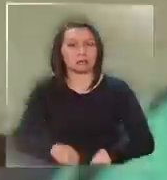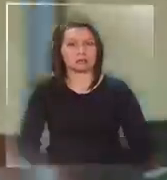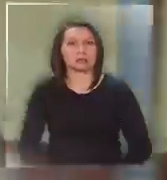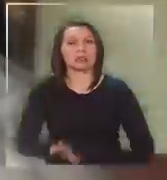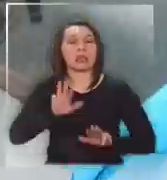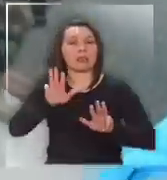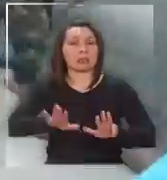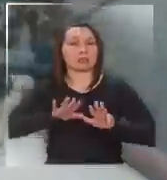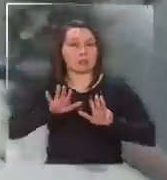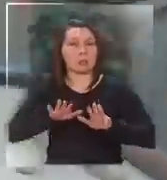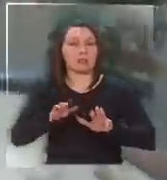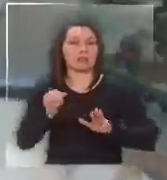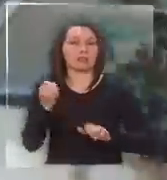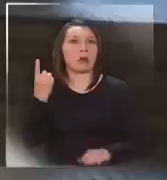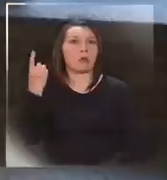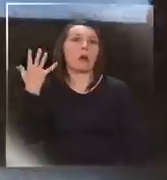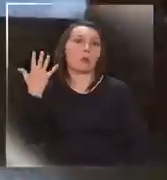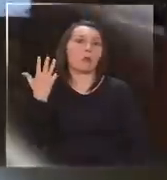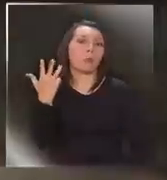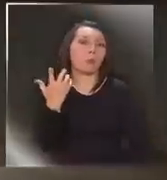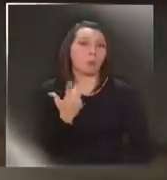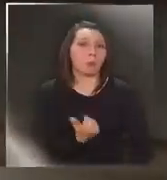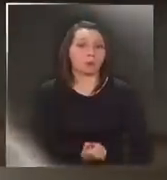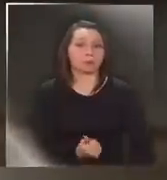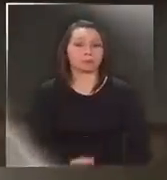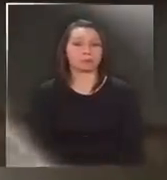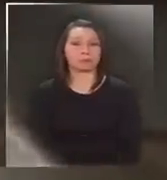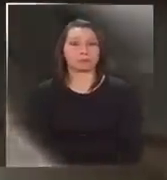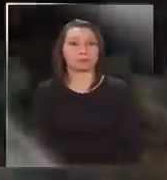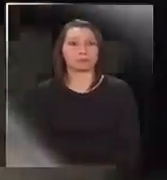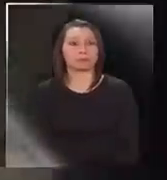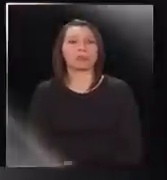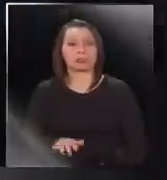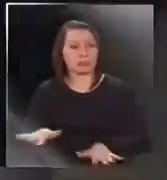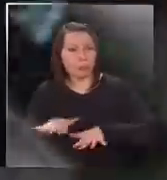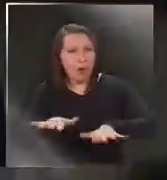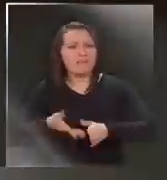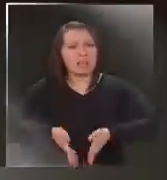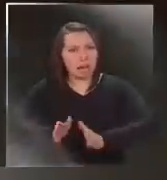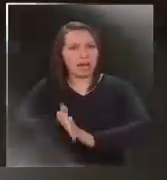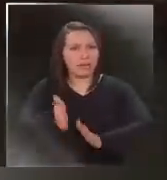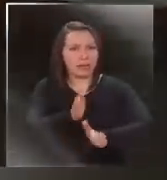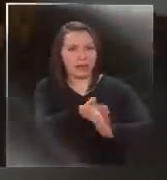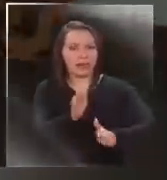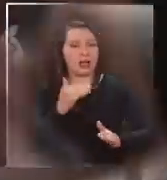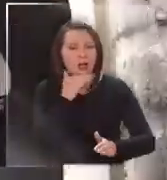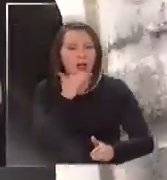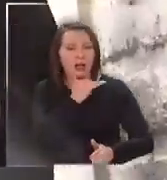19. ¡Pose, pose!